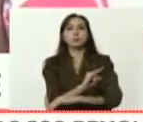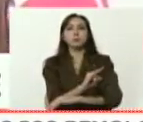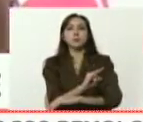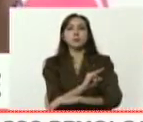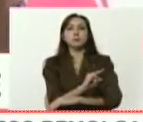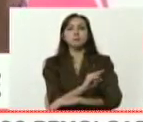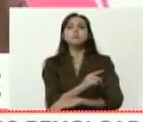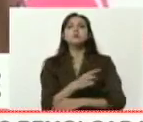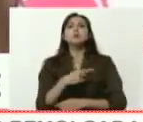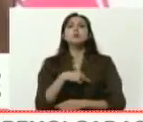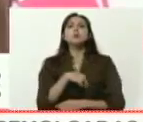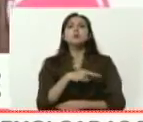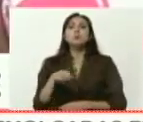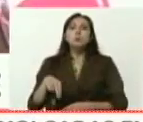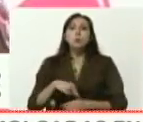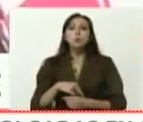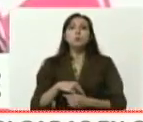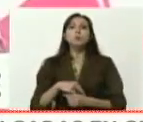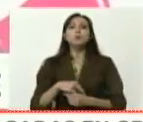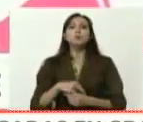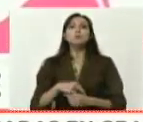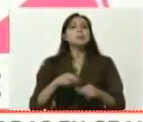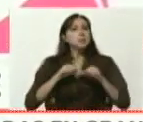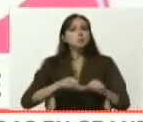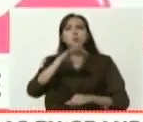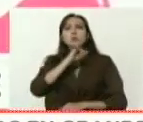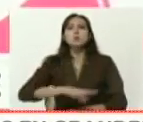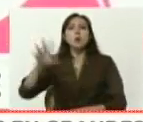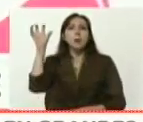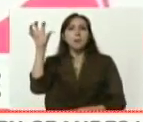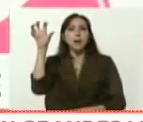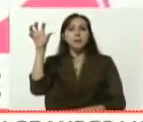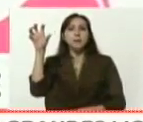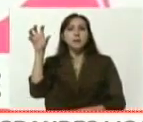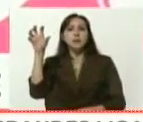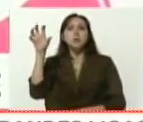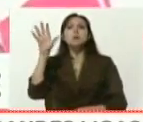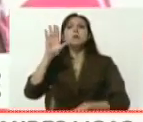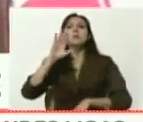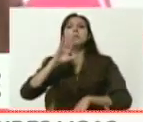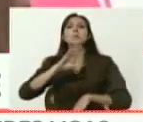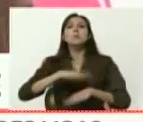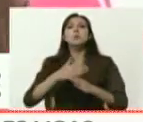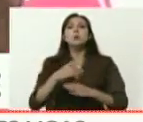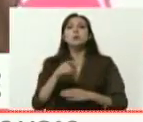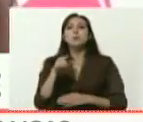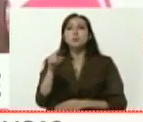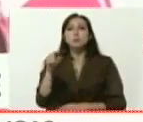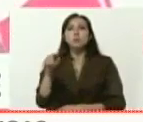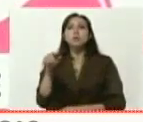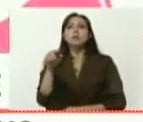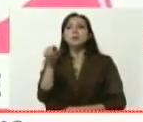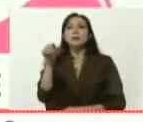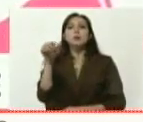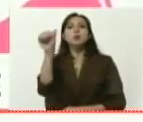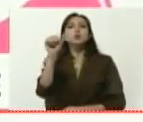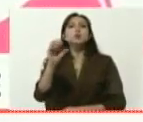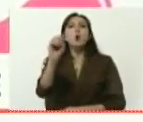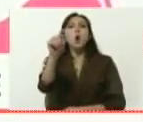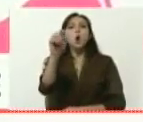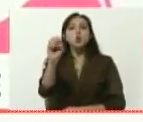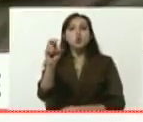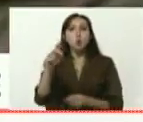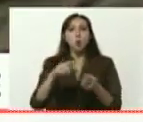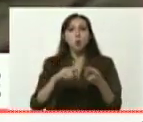hemos reivindicado nuestra historia patria, por usted, Fernando Soto Rojas, por usted,